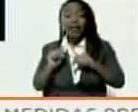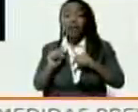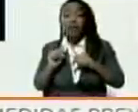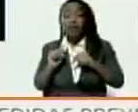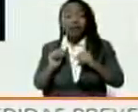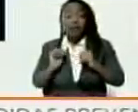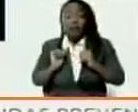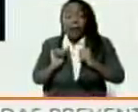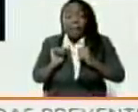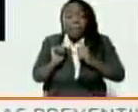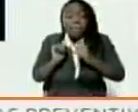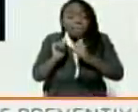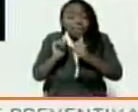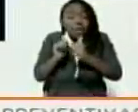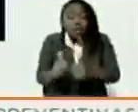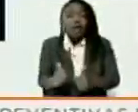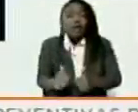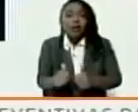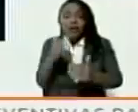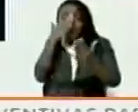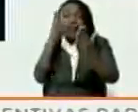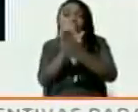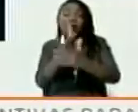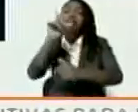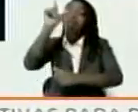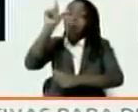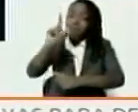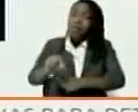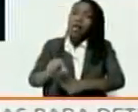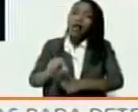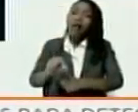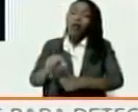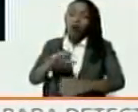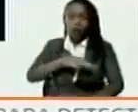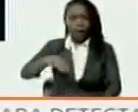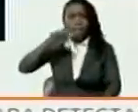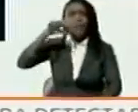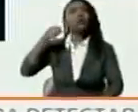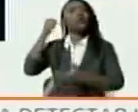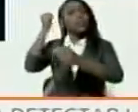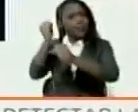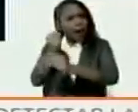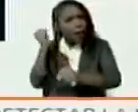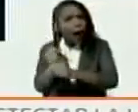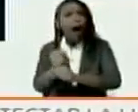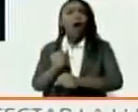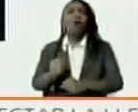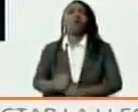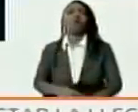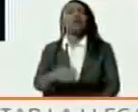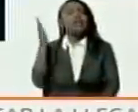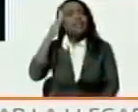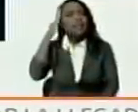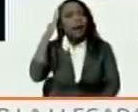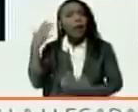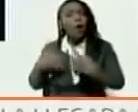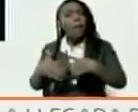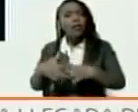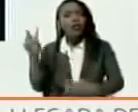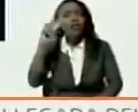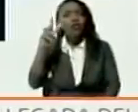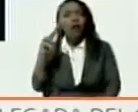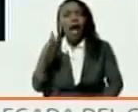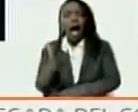apenas se inicia, enfrentarla también con espíritu de trabajo. Saben los empresarios venezolanos que